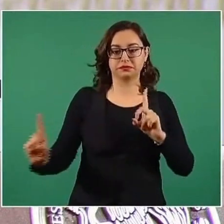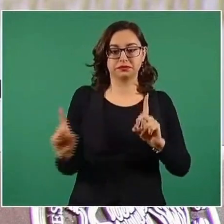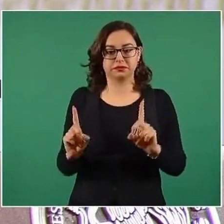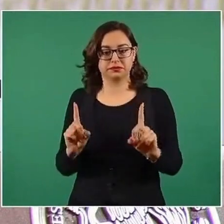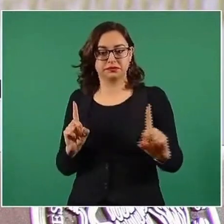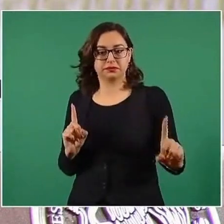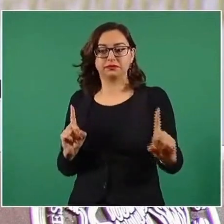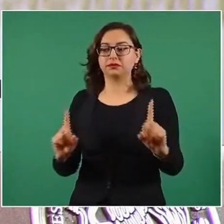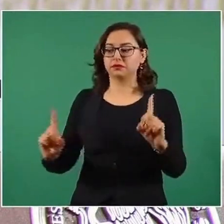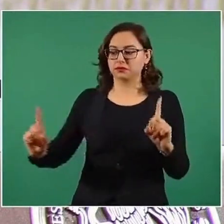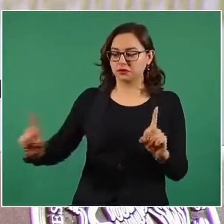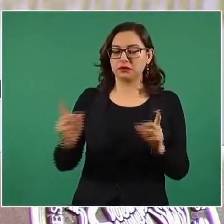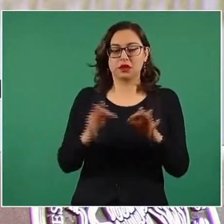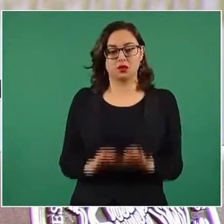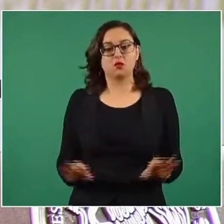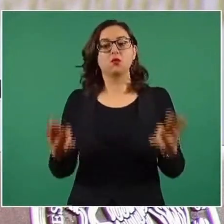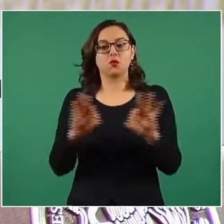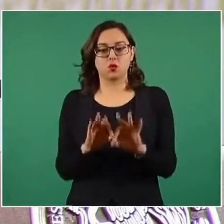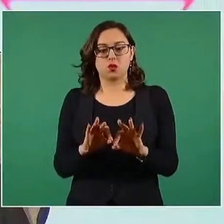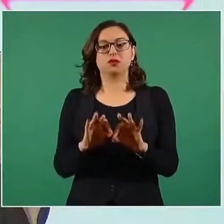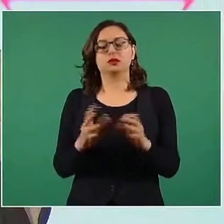distancia, que fue algo que también nos dio